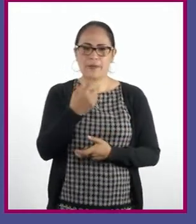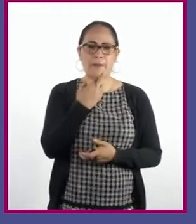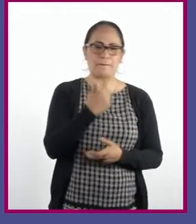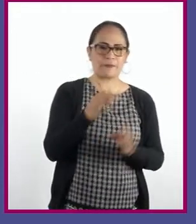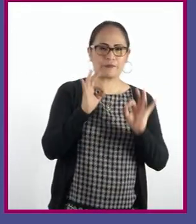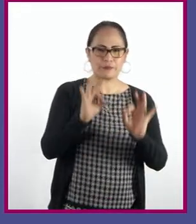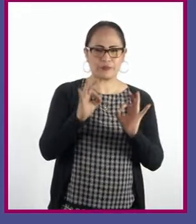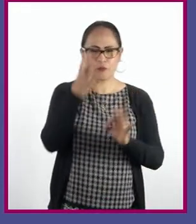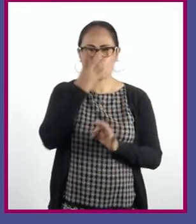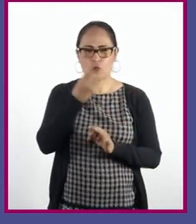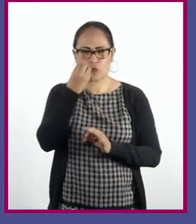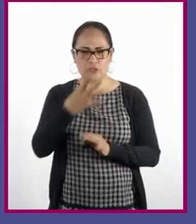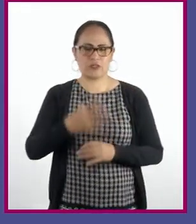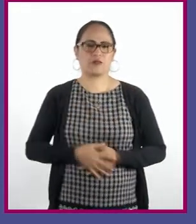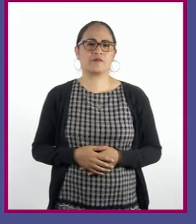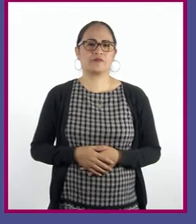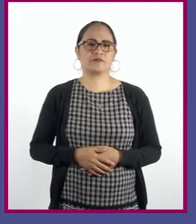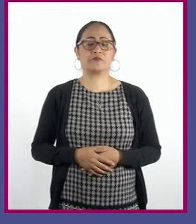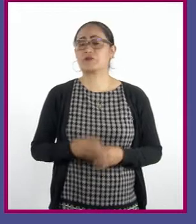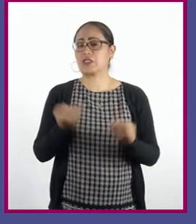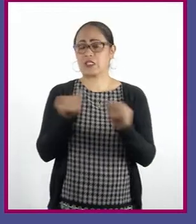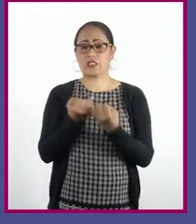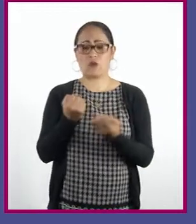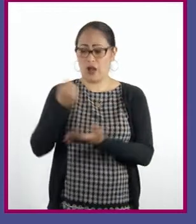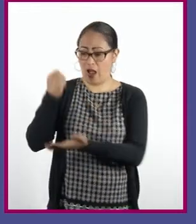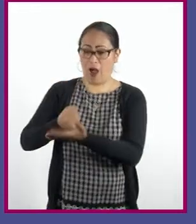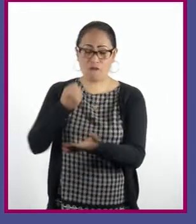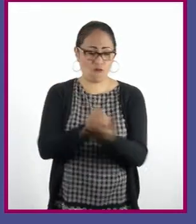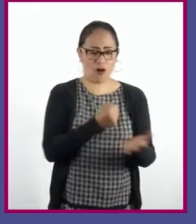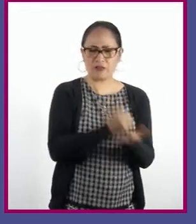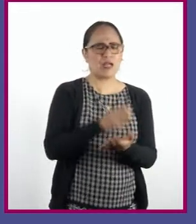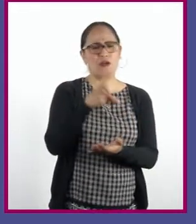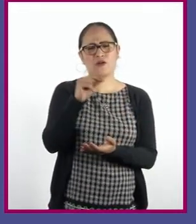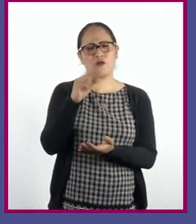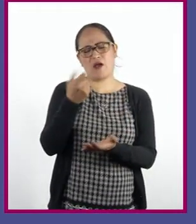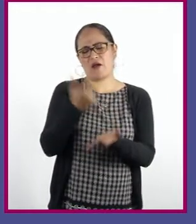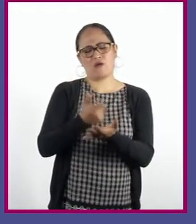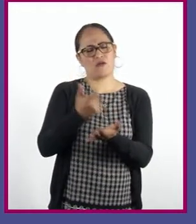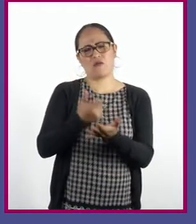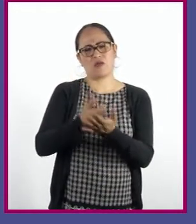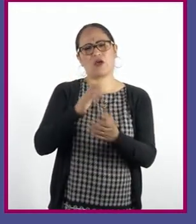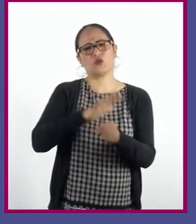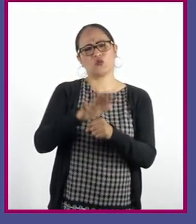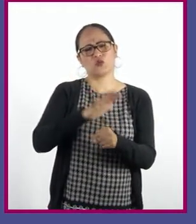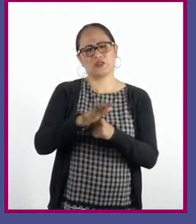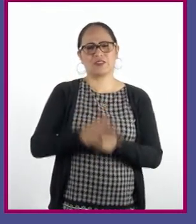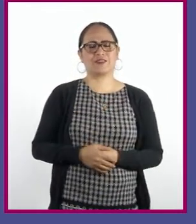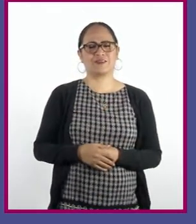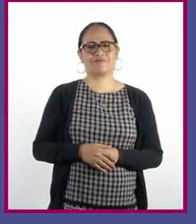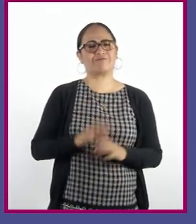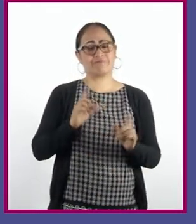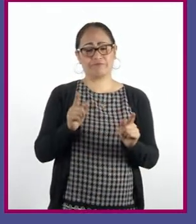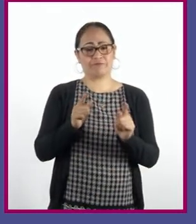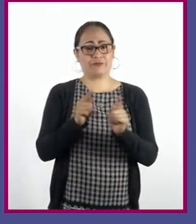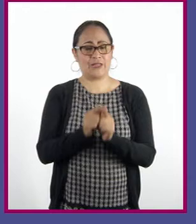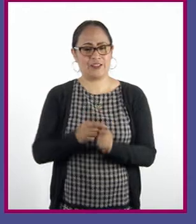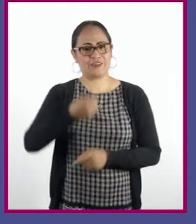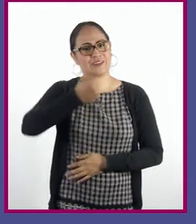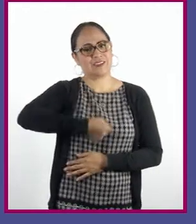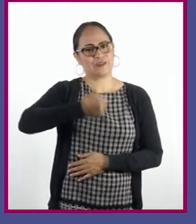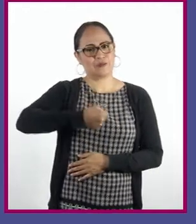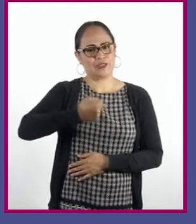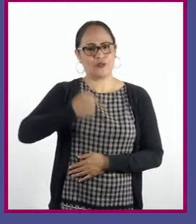se buscará no afectar la economía de los propietarios. Sin más por el momento, me despido de ustedes.